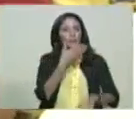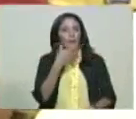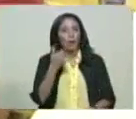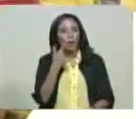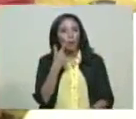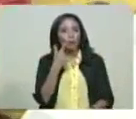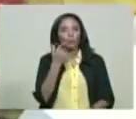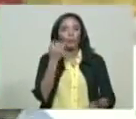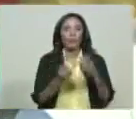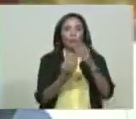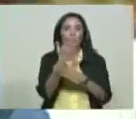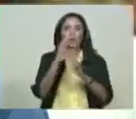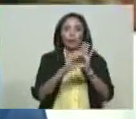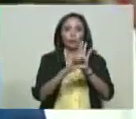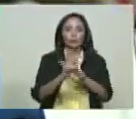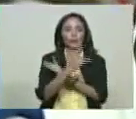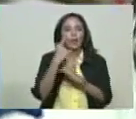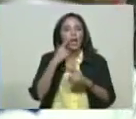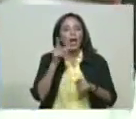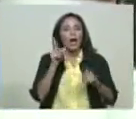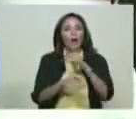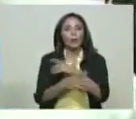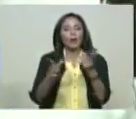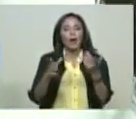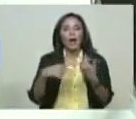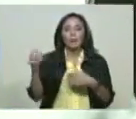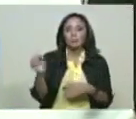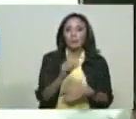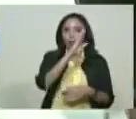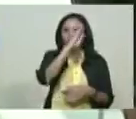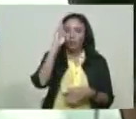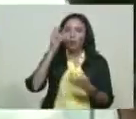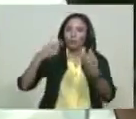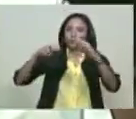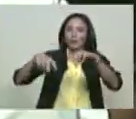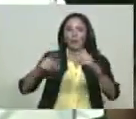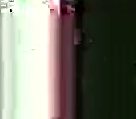y con una de las primeras personas que lo discutí fue con diosdado